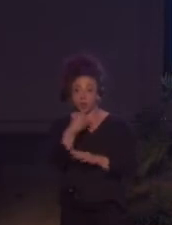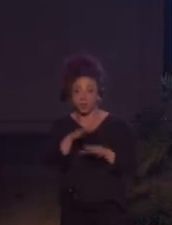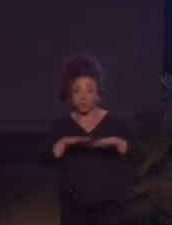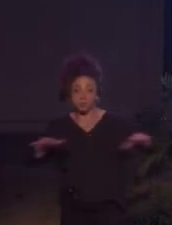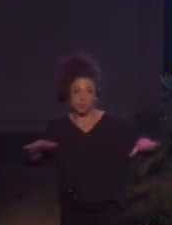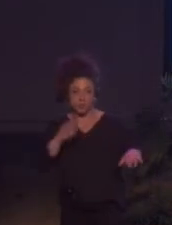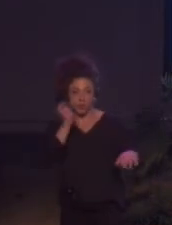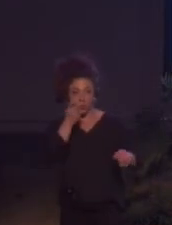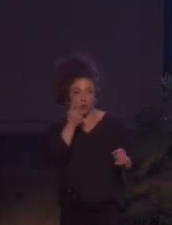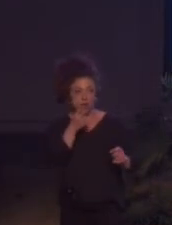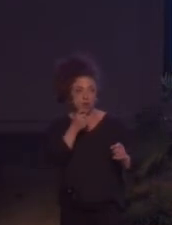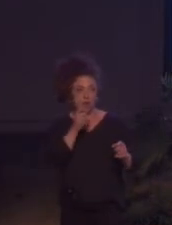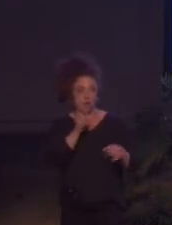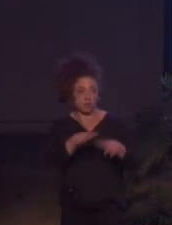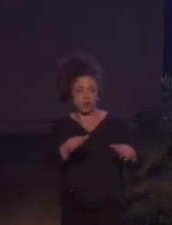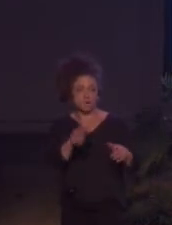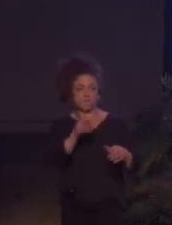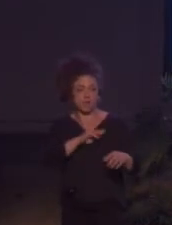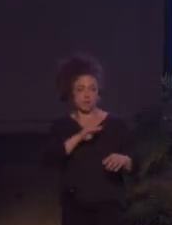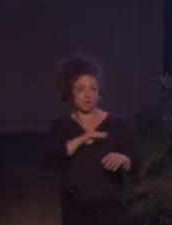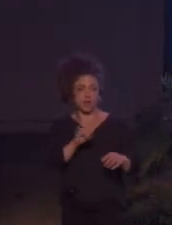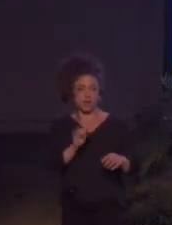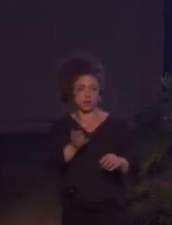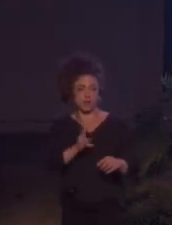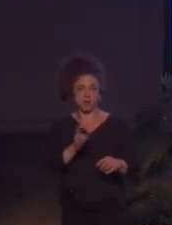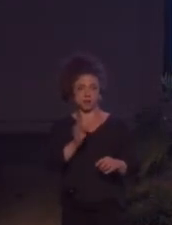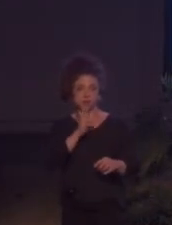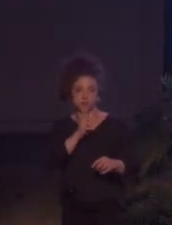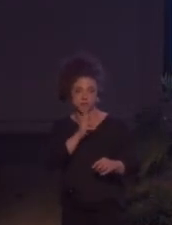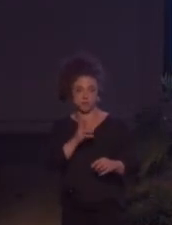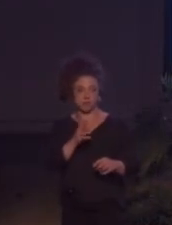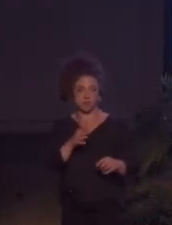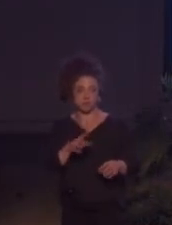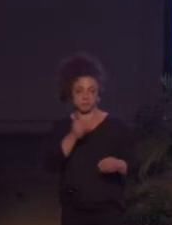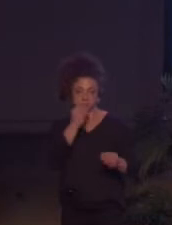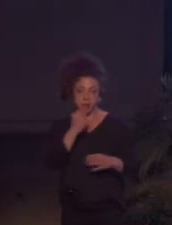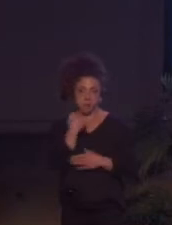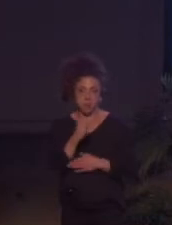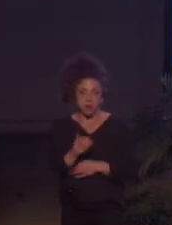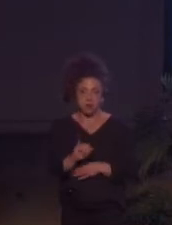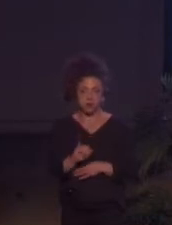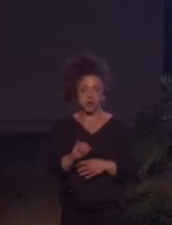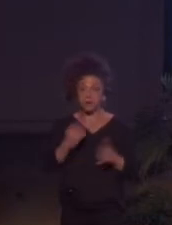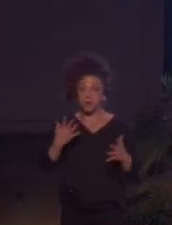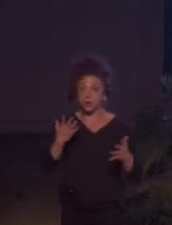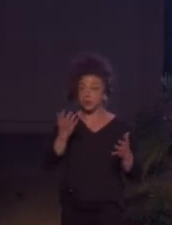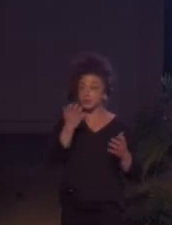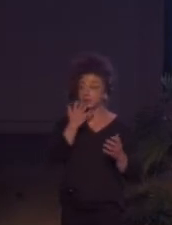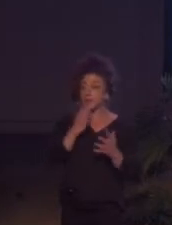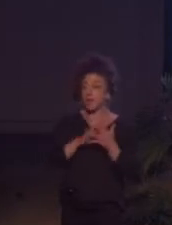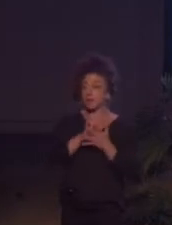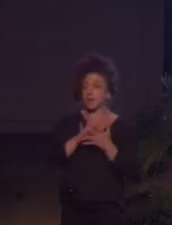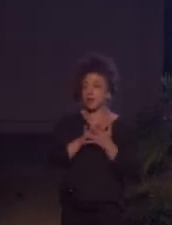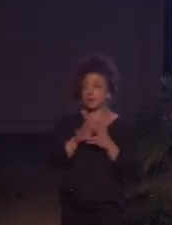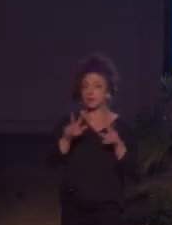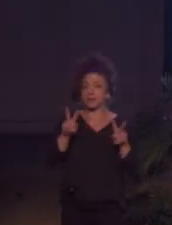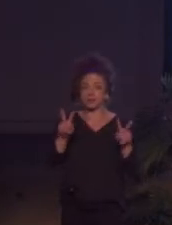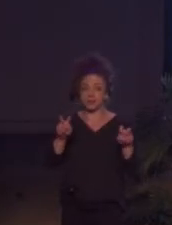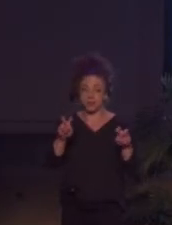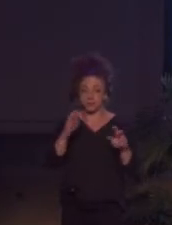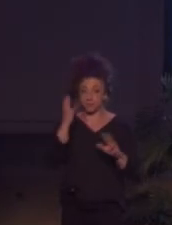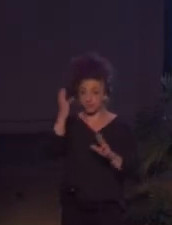luego también hay conflictos, por ejemplo, que cuando tú hablas de antiespecismo, pues, por ejemplo, te